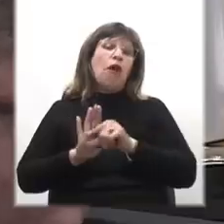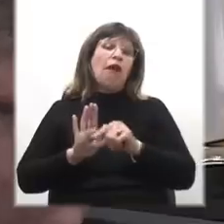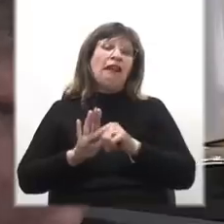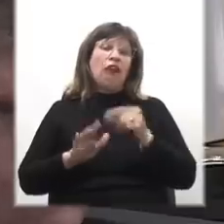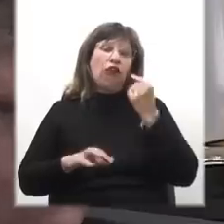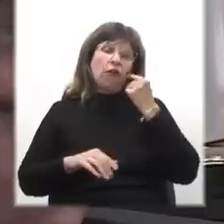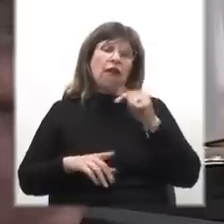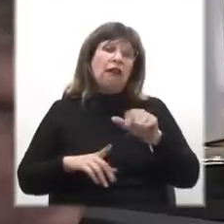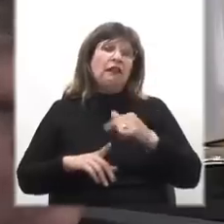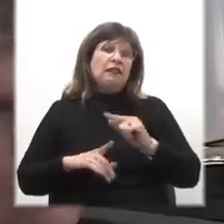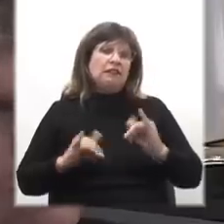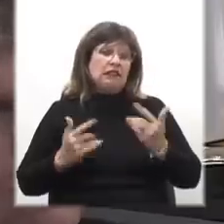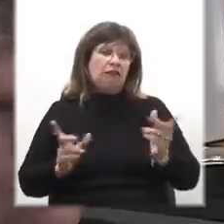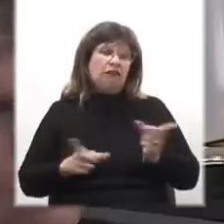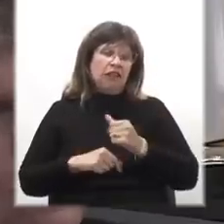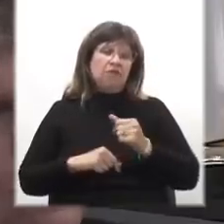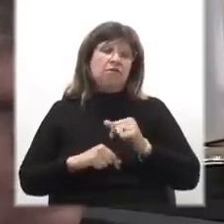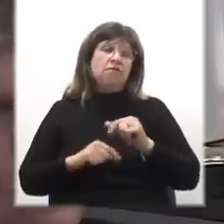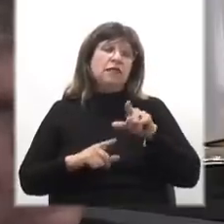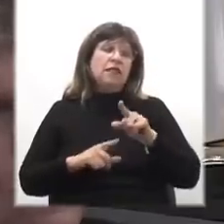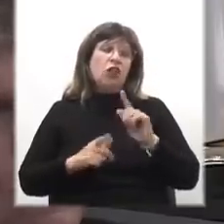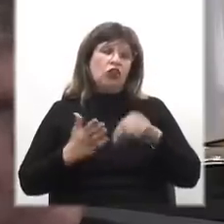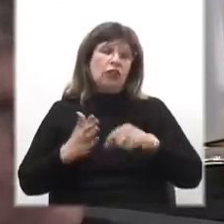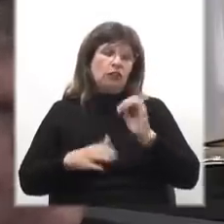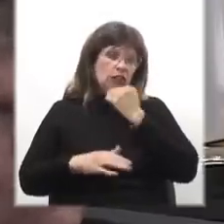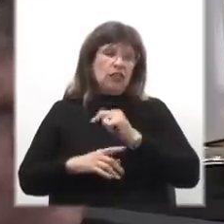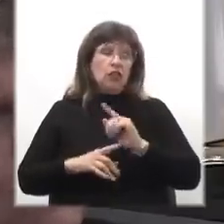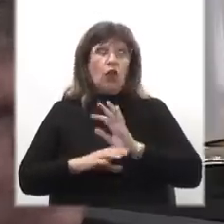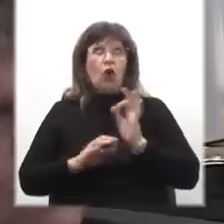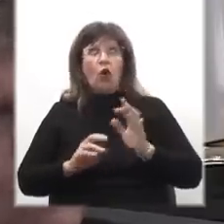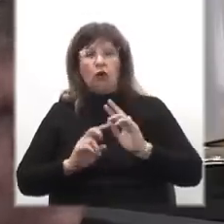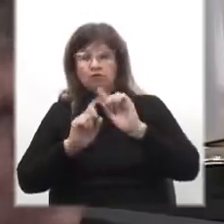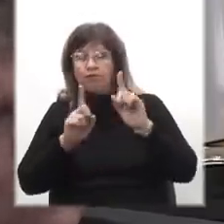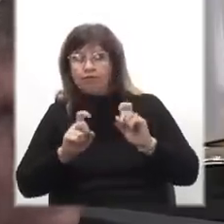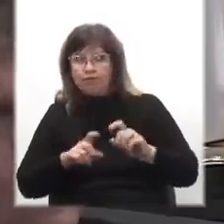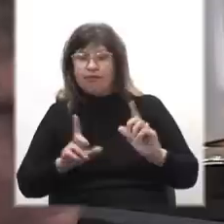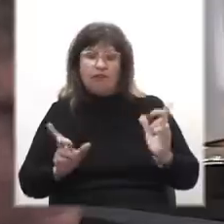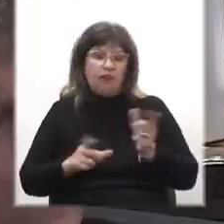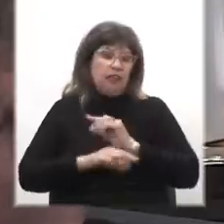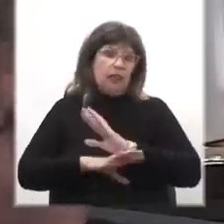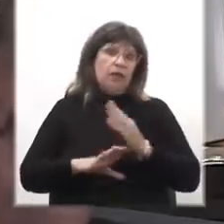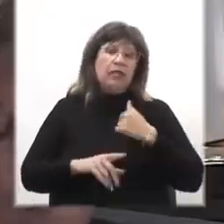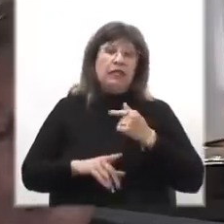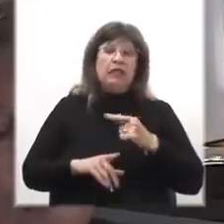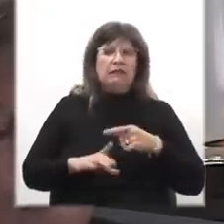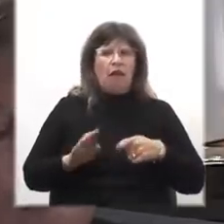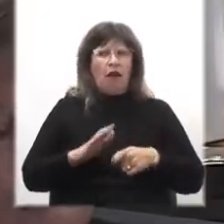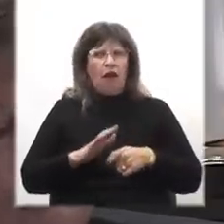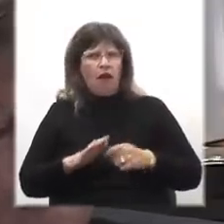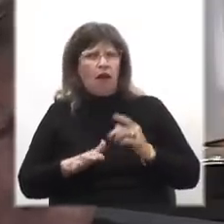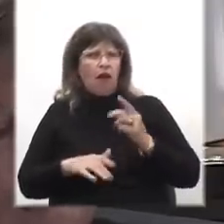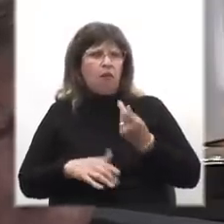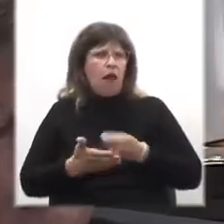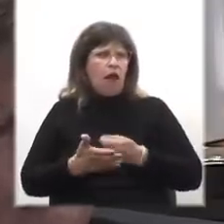contratos secretos y las suspicacias de que hubo corrupción, no hubo corrupción, que hubo coimas, que no hubo coimas.